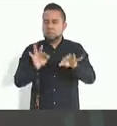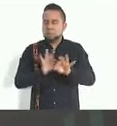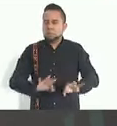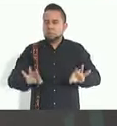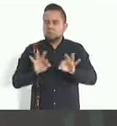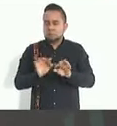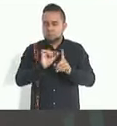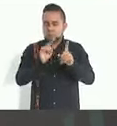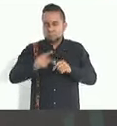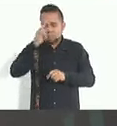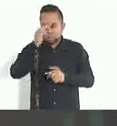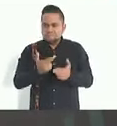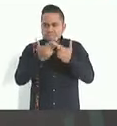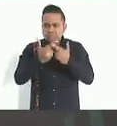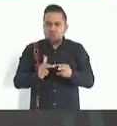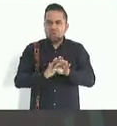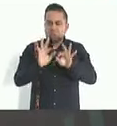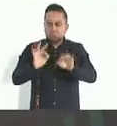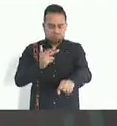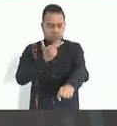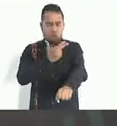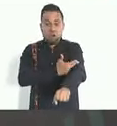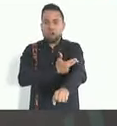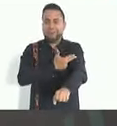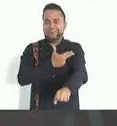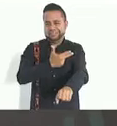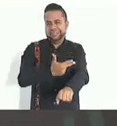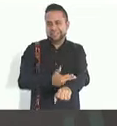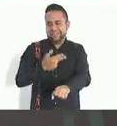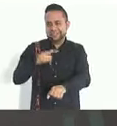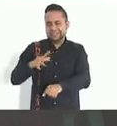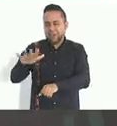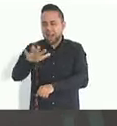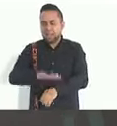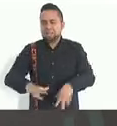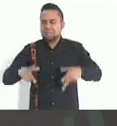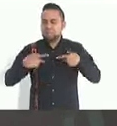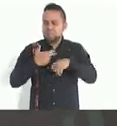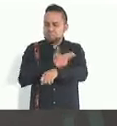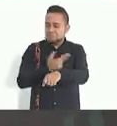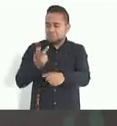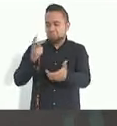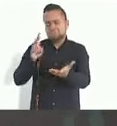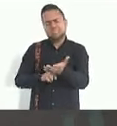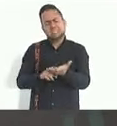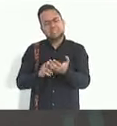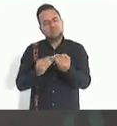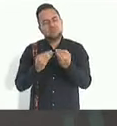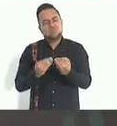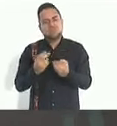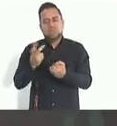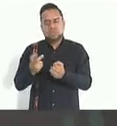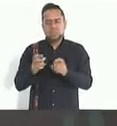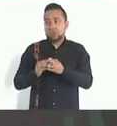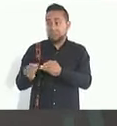de México es la honestidad de su pueblo. Y eso no nos lo